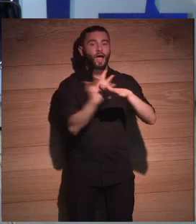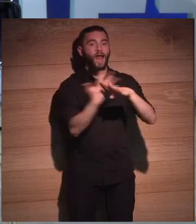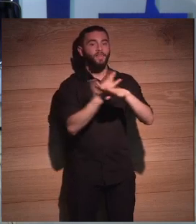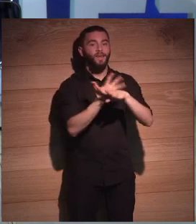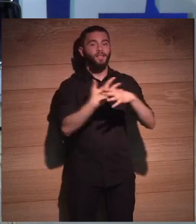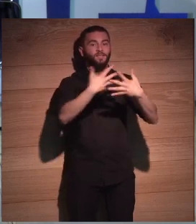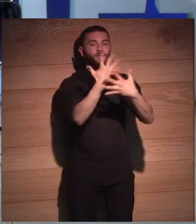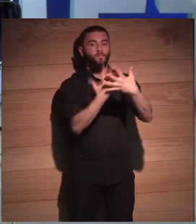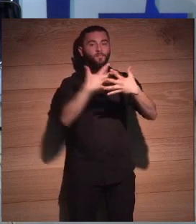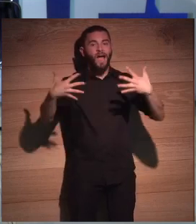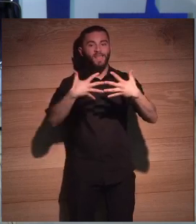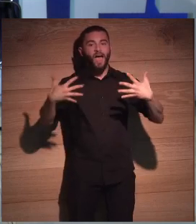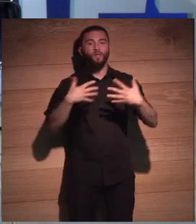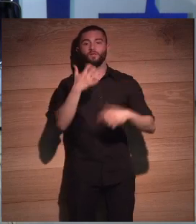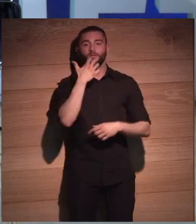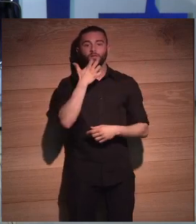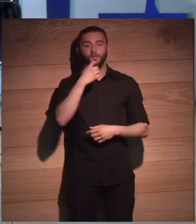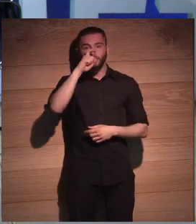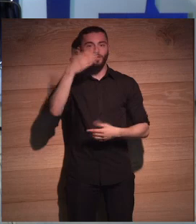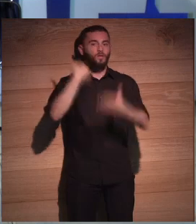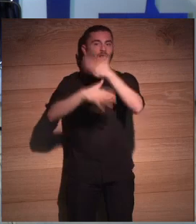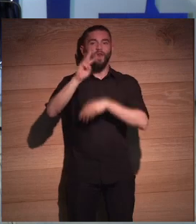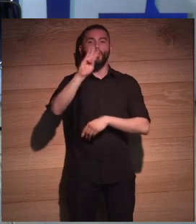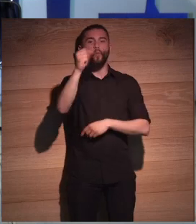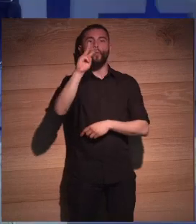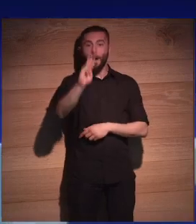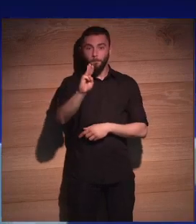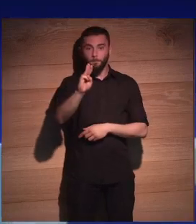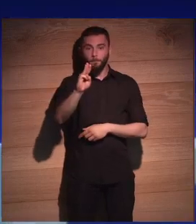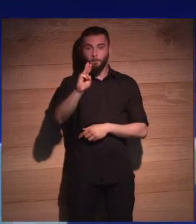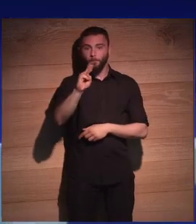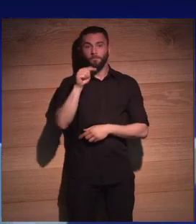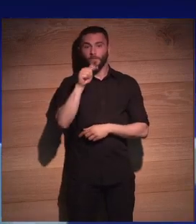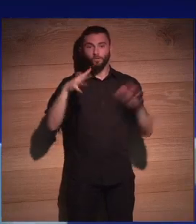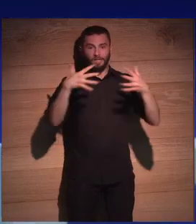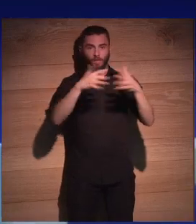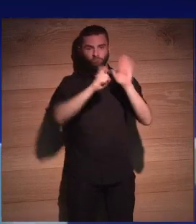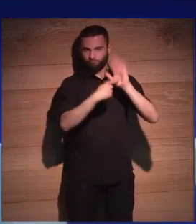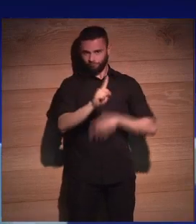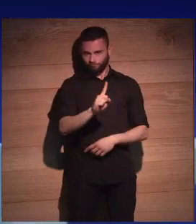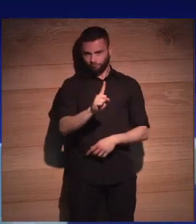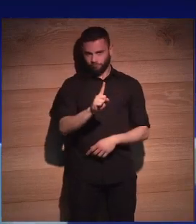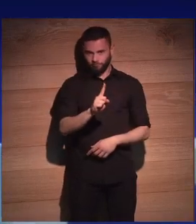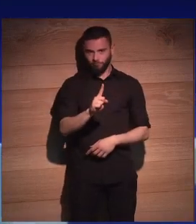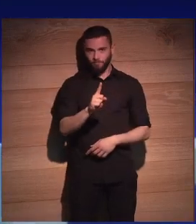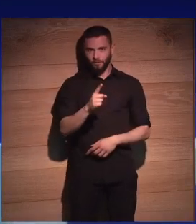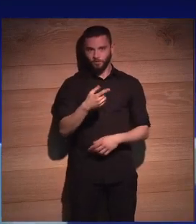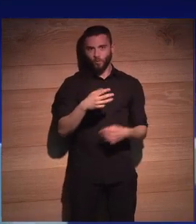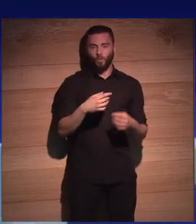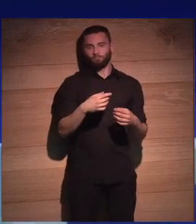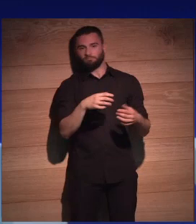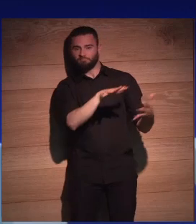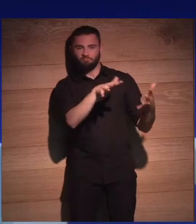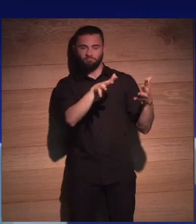vallados, aquellos de quien se acuerda así, los más viejos del lugar, el WAP, que no era ni siquiera una internet completa, es un subconjunto